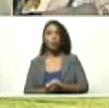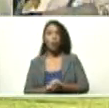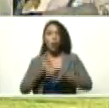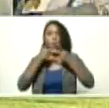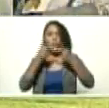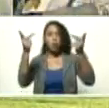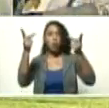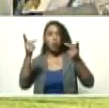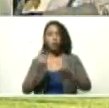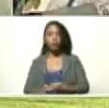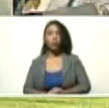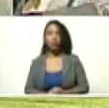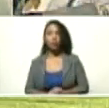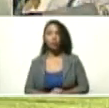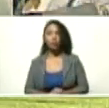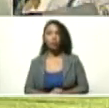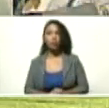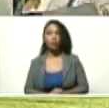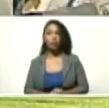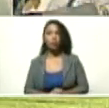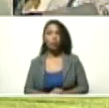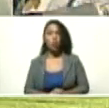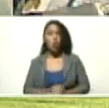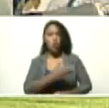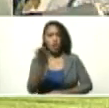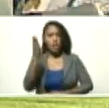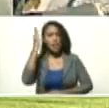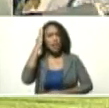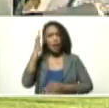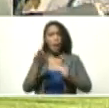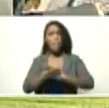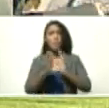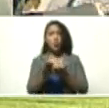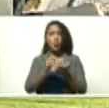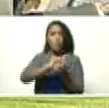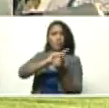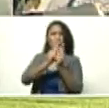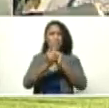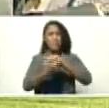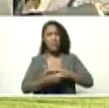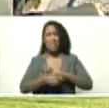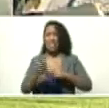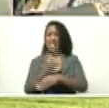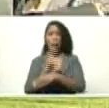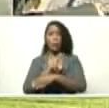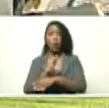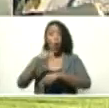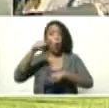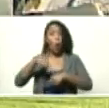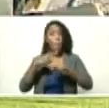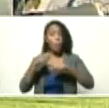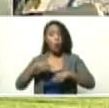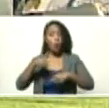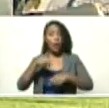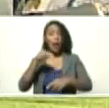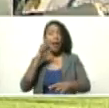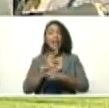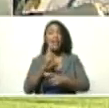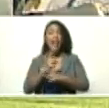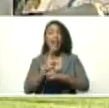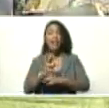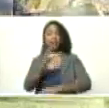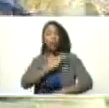difusión. Ustedes saben que el mundo ha cambiado tremendamente, y hoy por hoy las redes sociales ocupan un